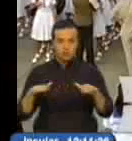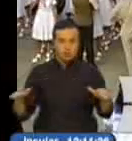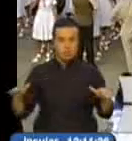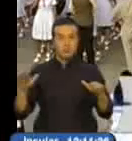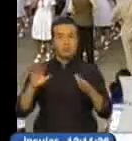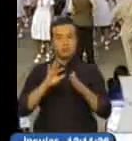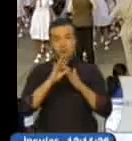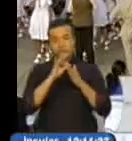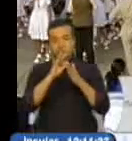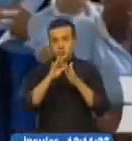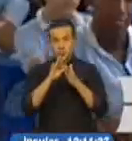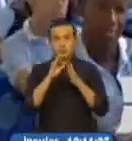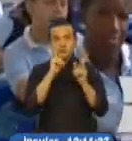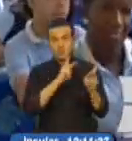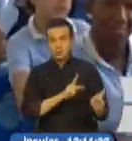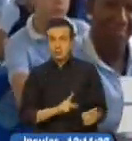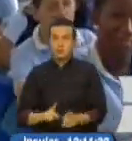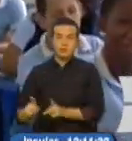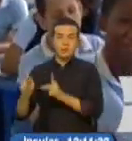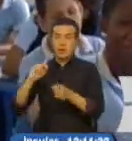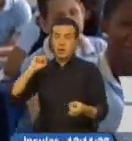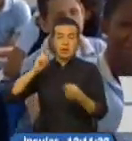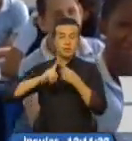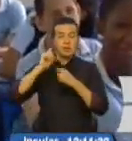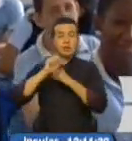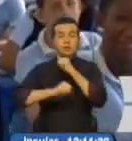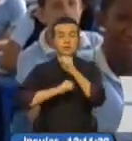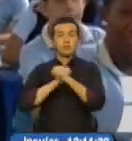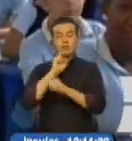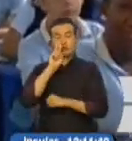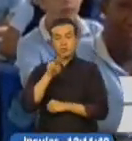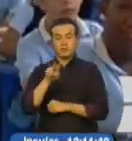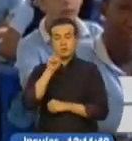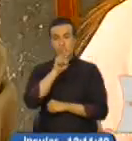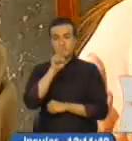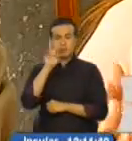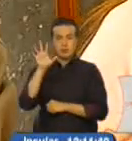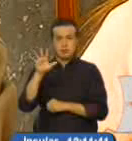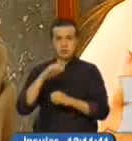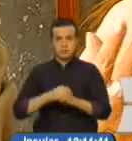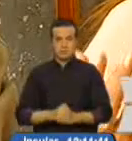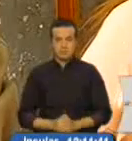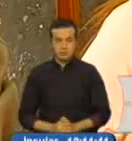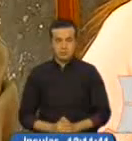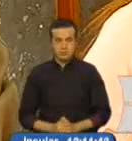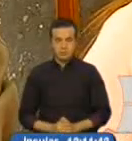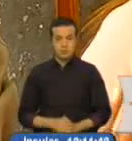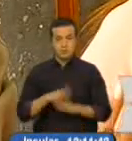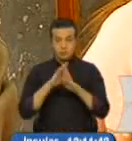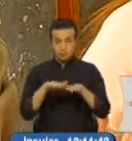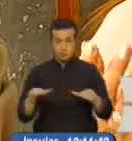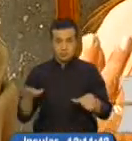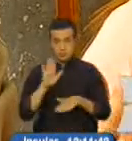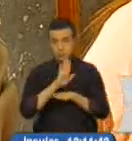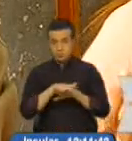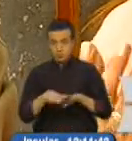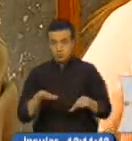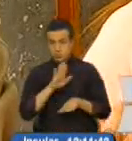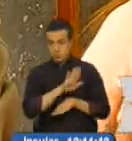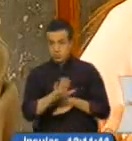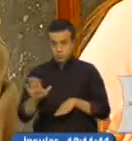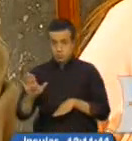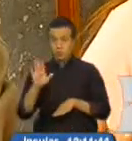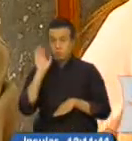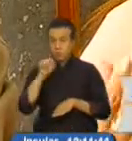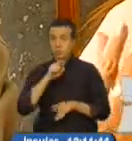marcará la hoja de ruta de planificación hasta el año 2025. Los estudiantes tienen también su espacio de